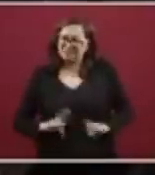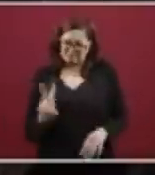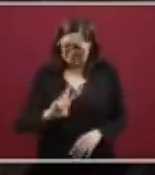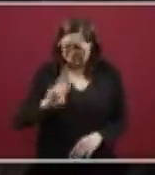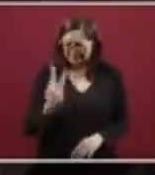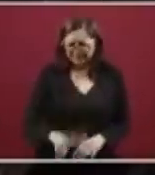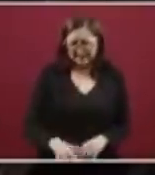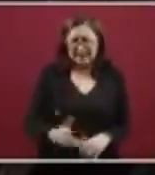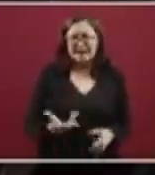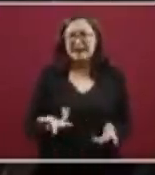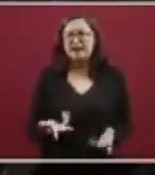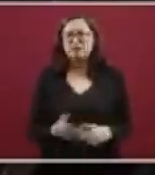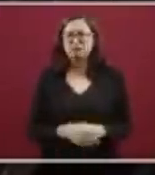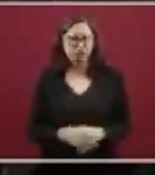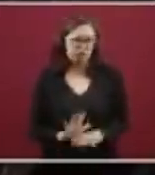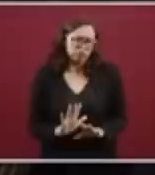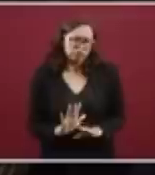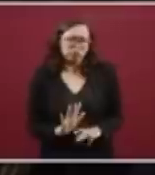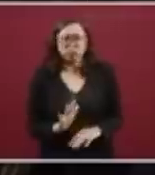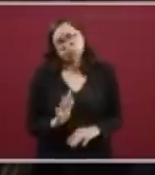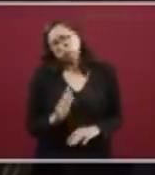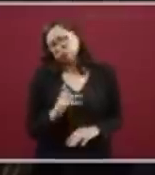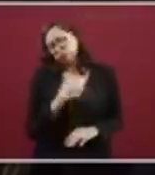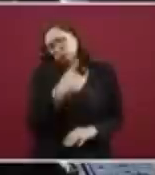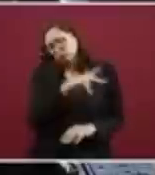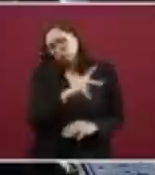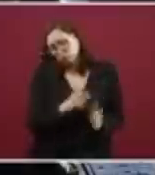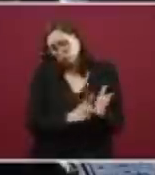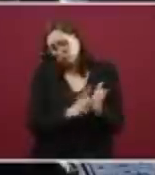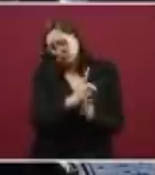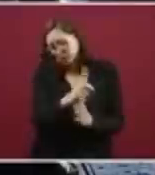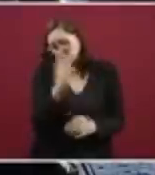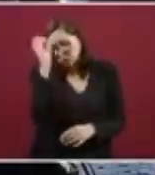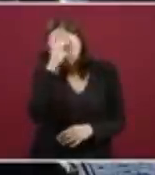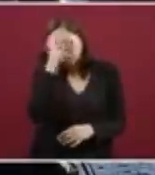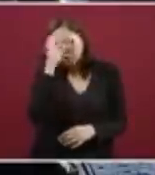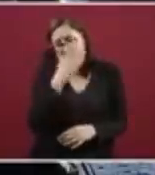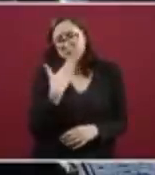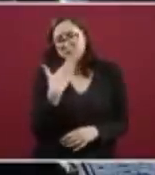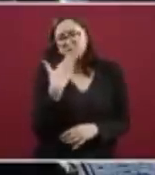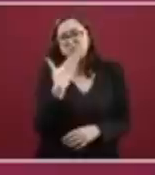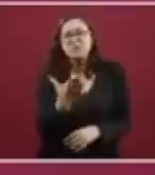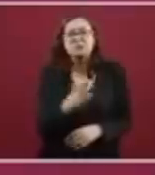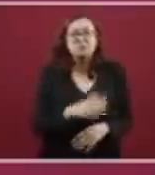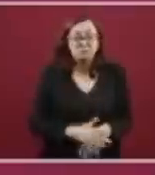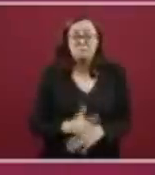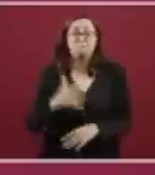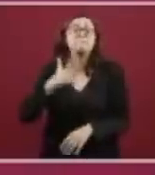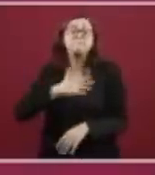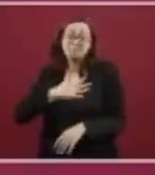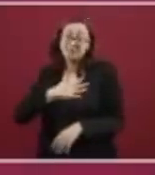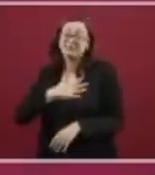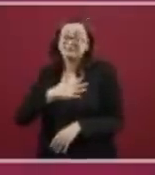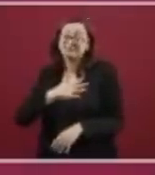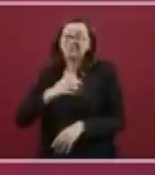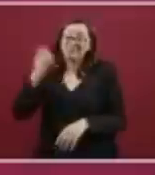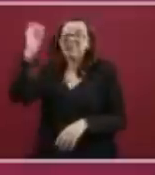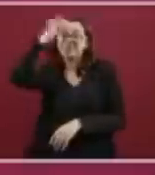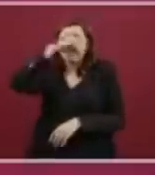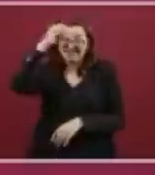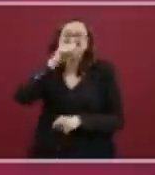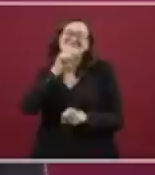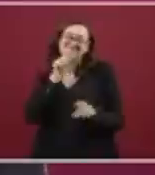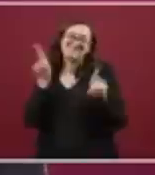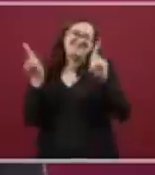pero tienen derecho a expresarse, como también nosotros tenemos derecho a dar